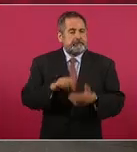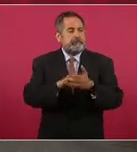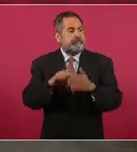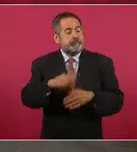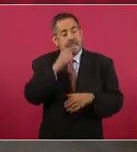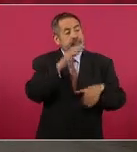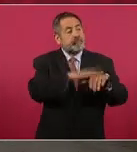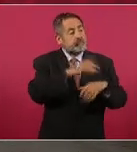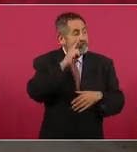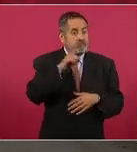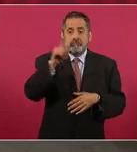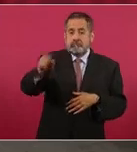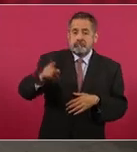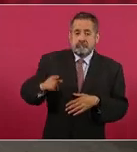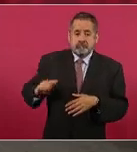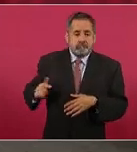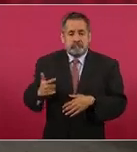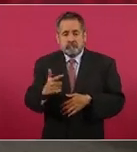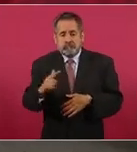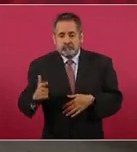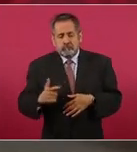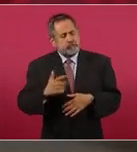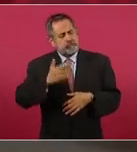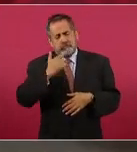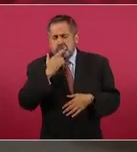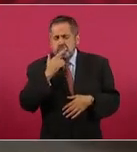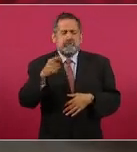Guanajuato es el mejor lugar,